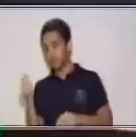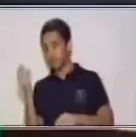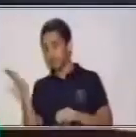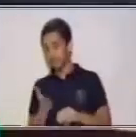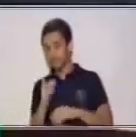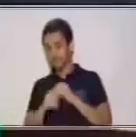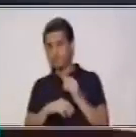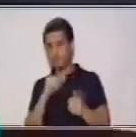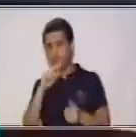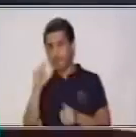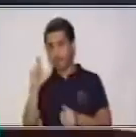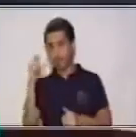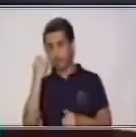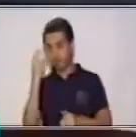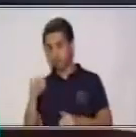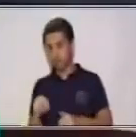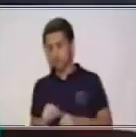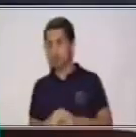fracción.